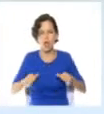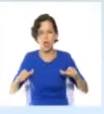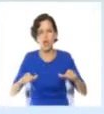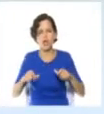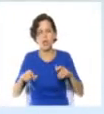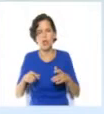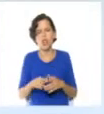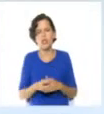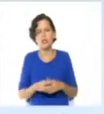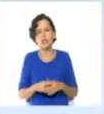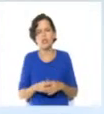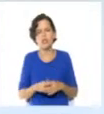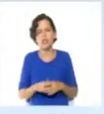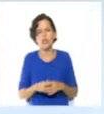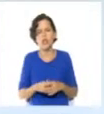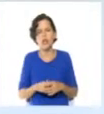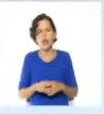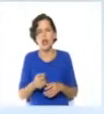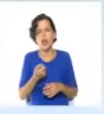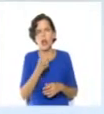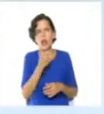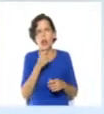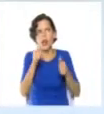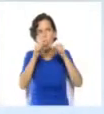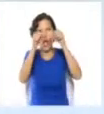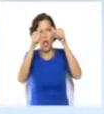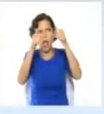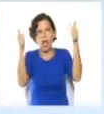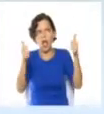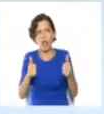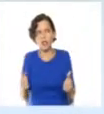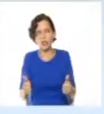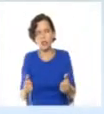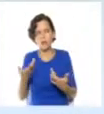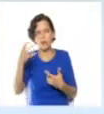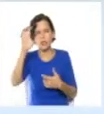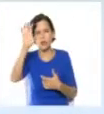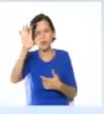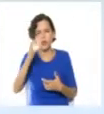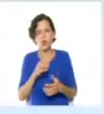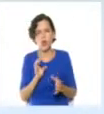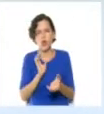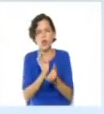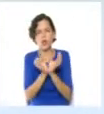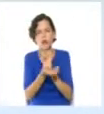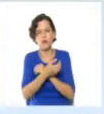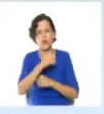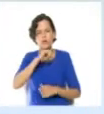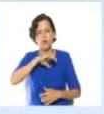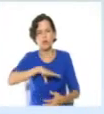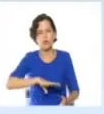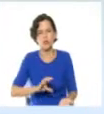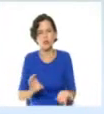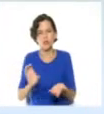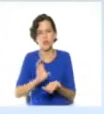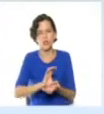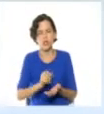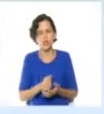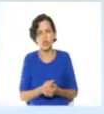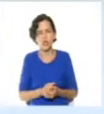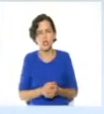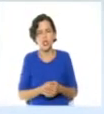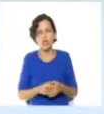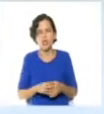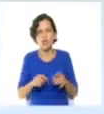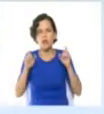de formación para arte y patrimonio, geografía, historia y ciudadanía desde primer año hasta quinto año